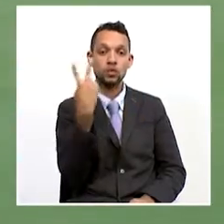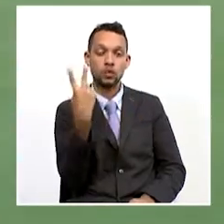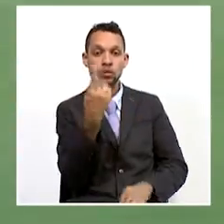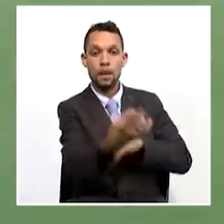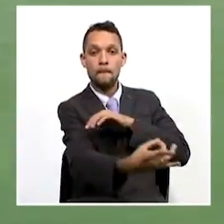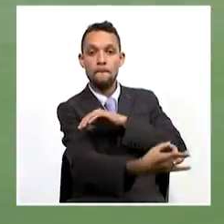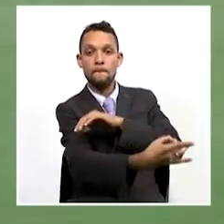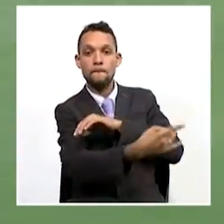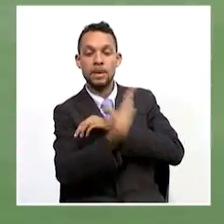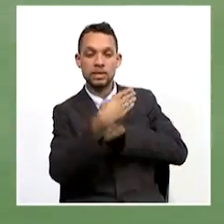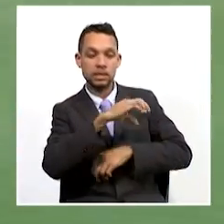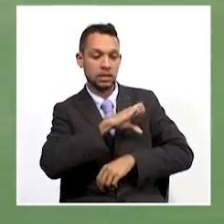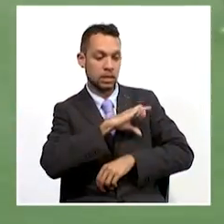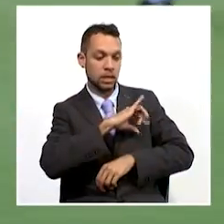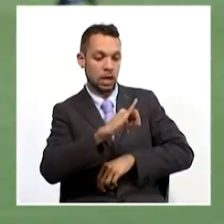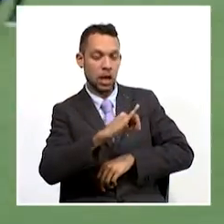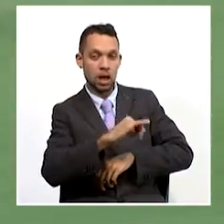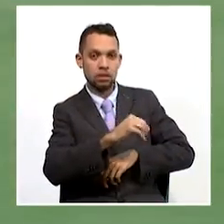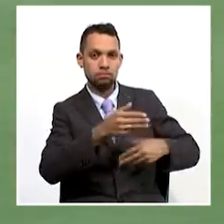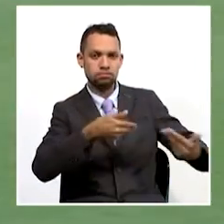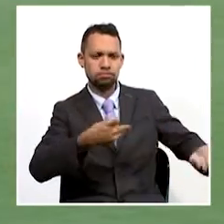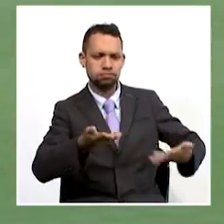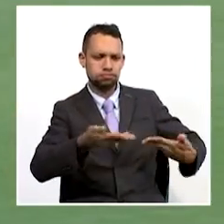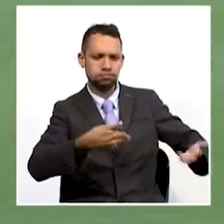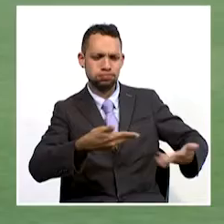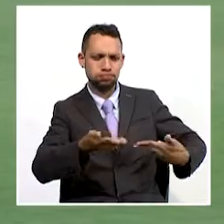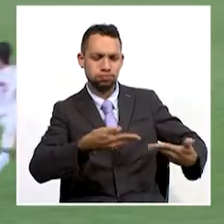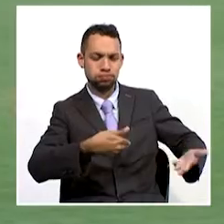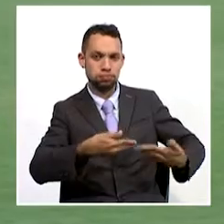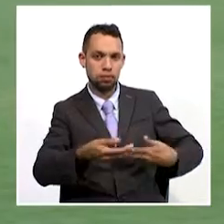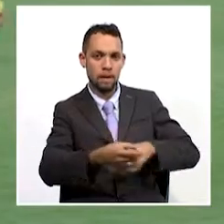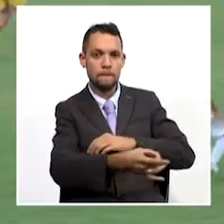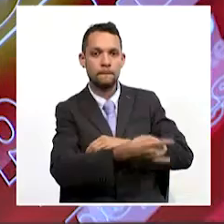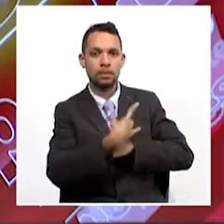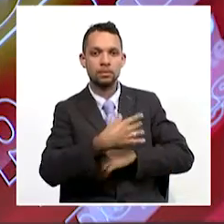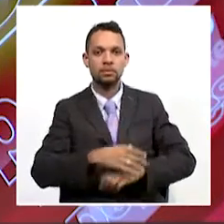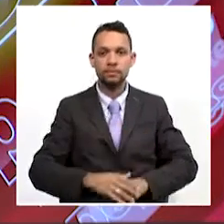de Cali, quien mostró gran superioridad futbolística sobre el cuadro matecaña.